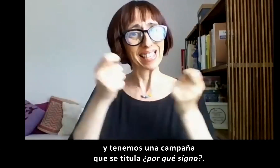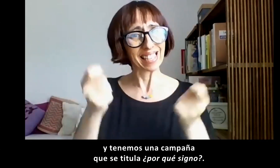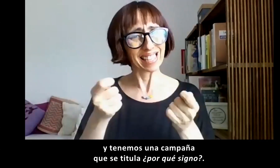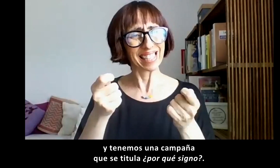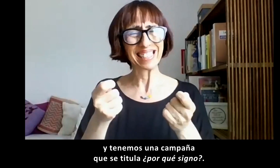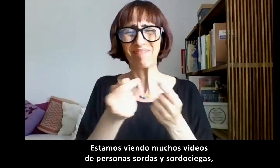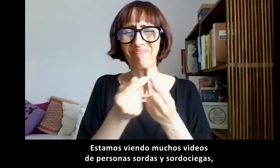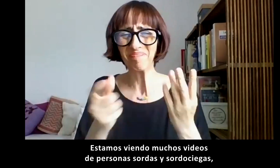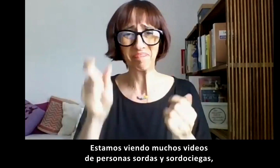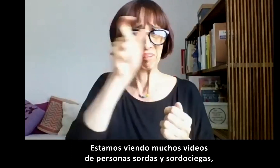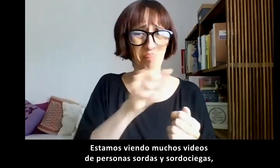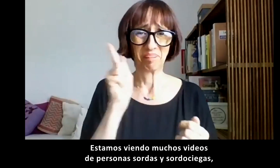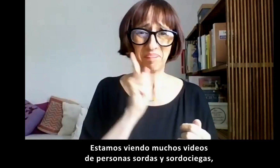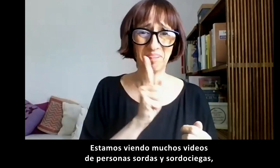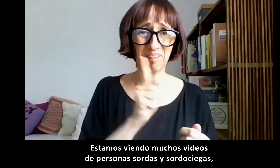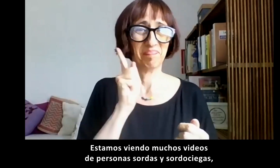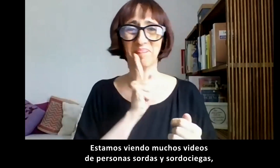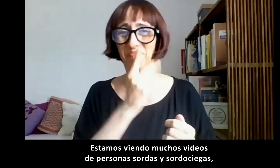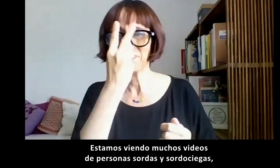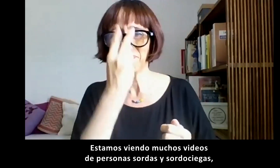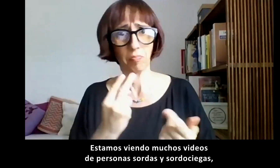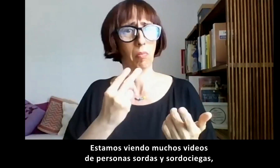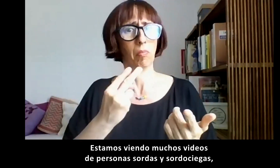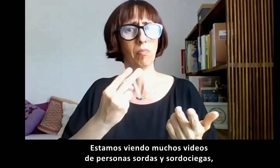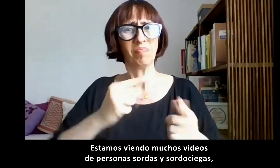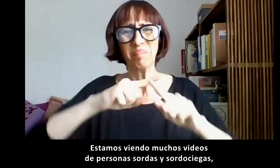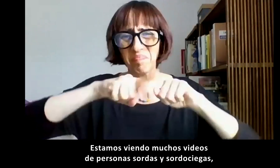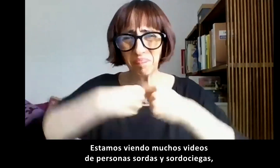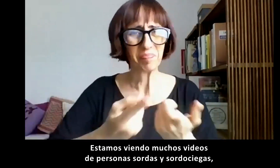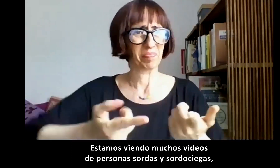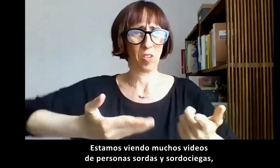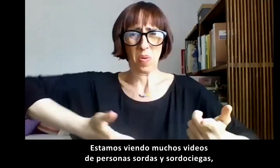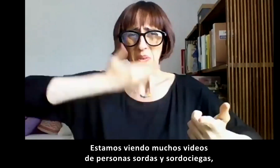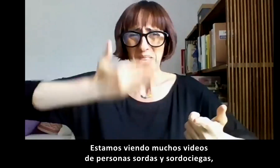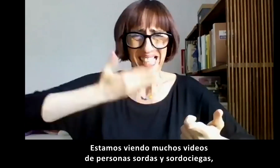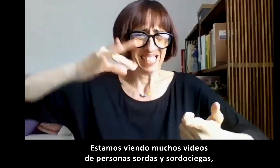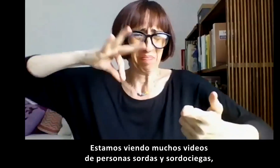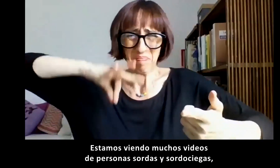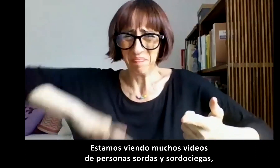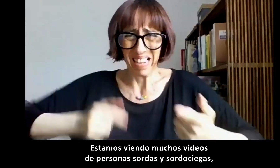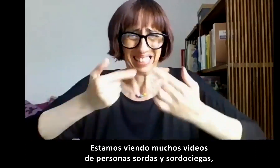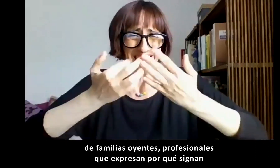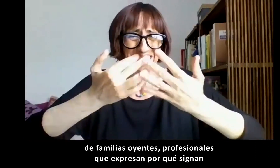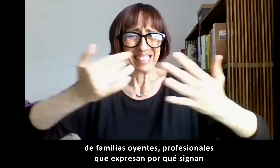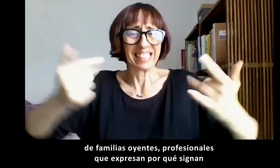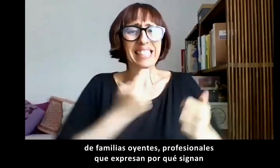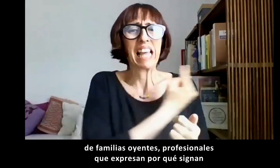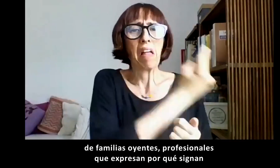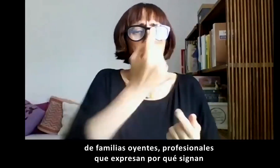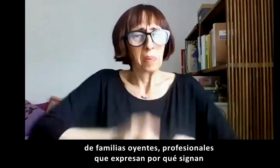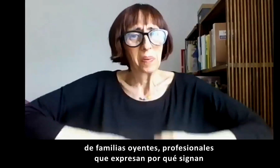signo? Estamos viendo muchos vídeos de personas sordas y sordociegas de familias oyentes,